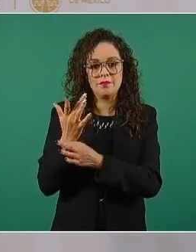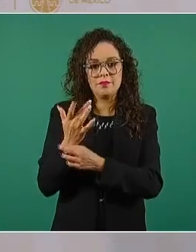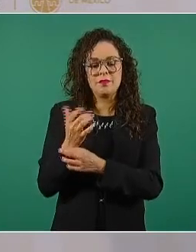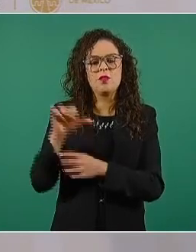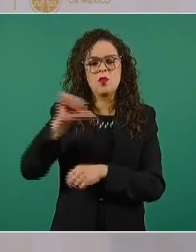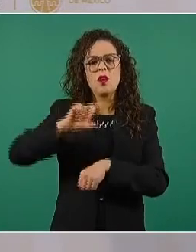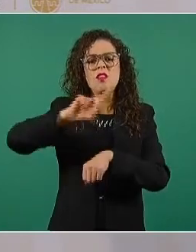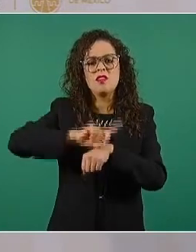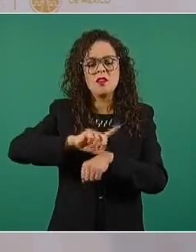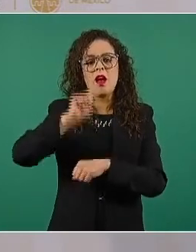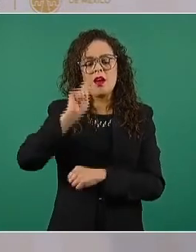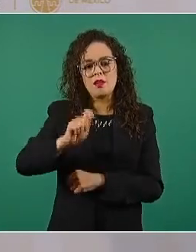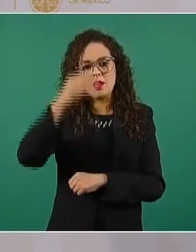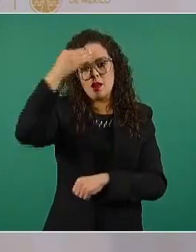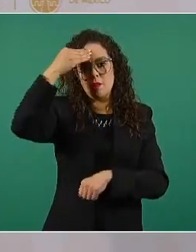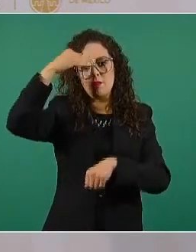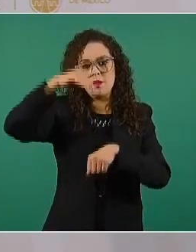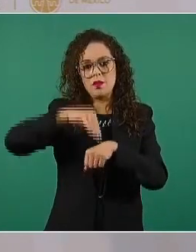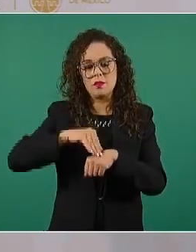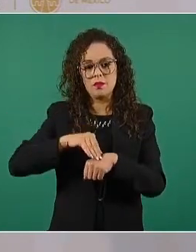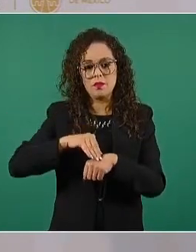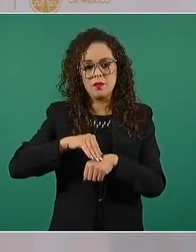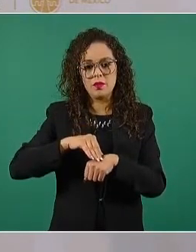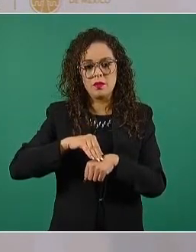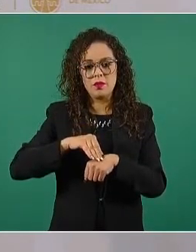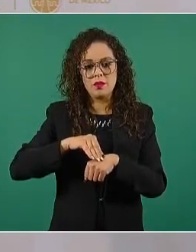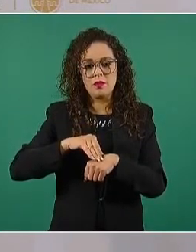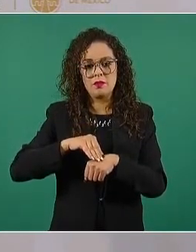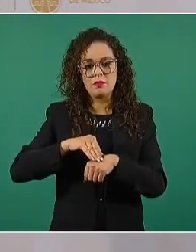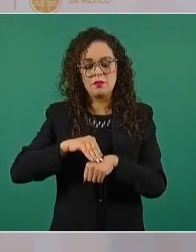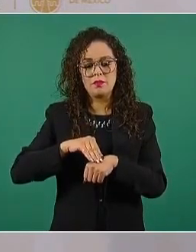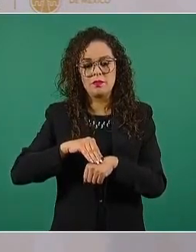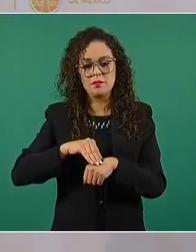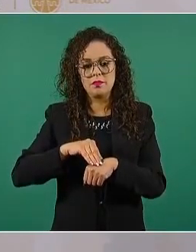recordamos la caída de la Gran Tenochtitlán